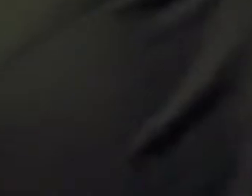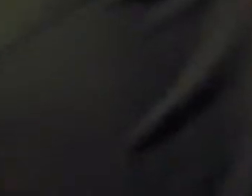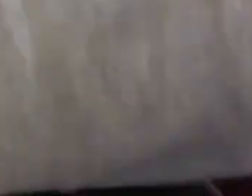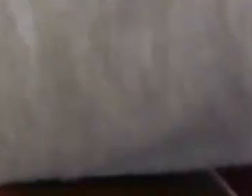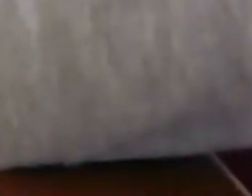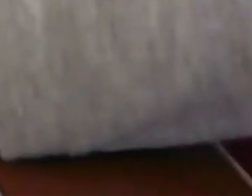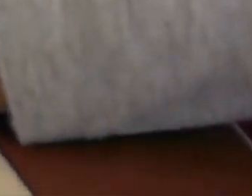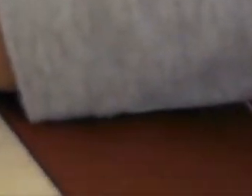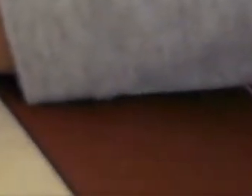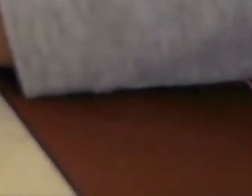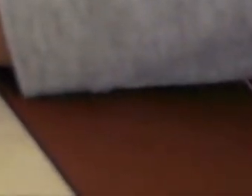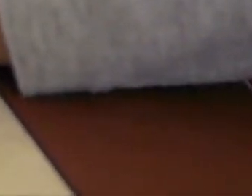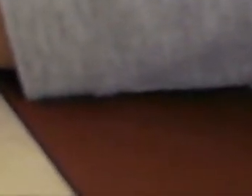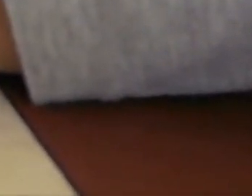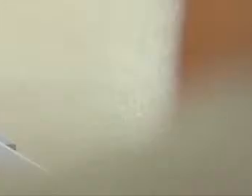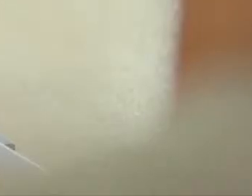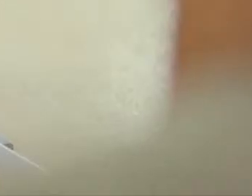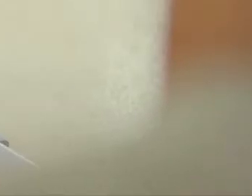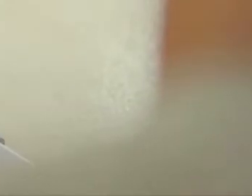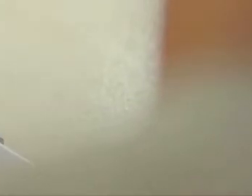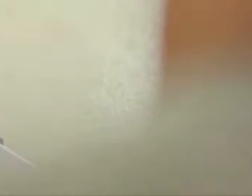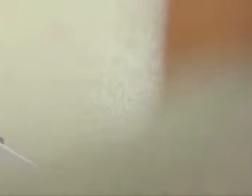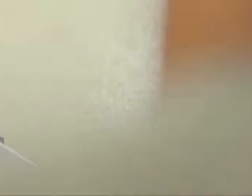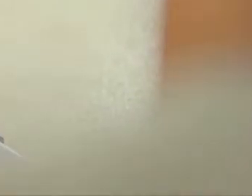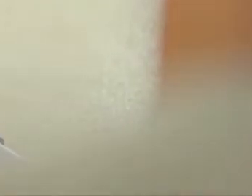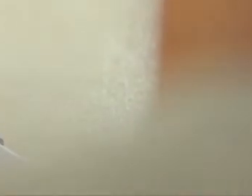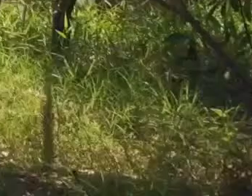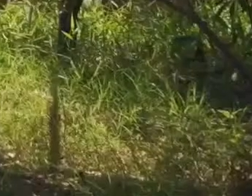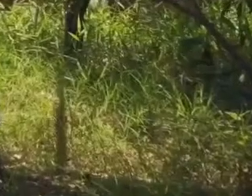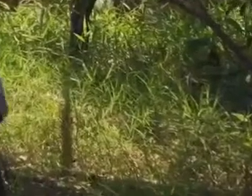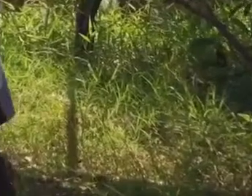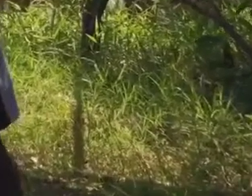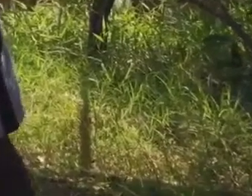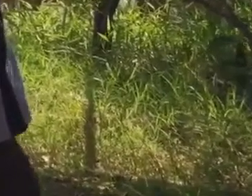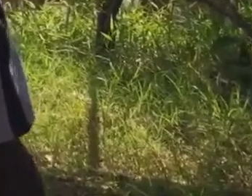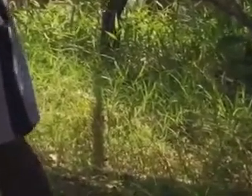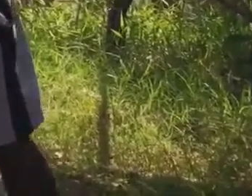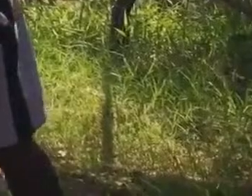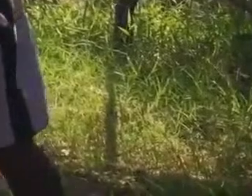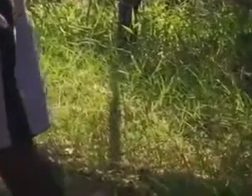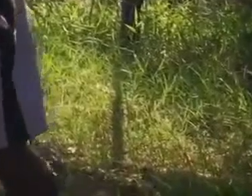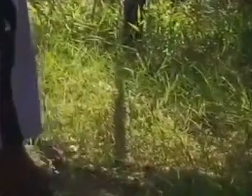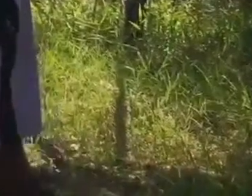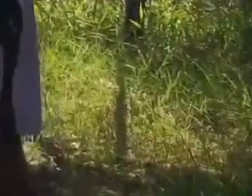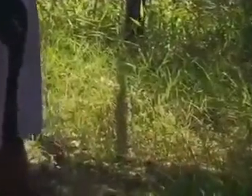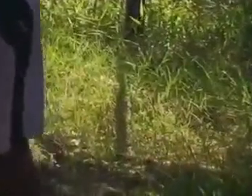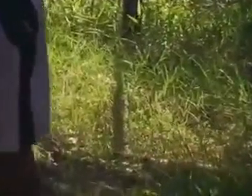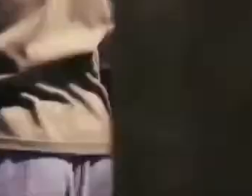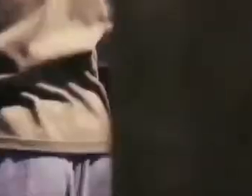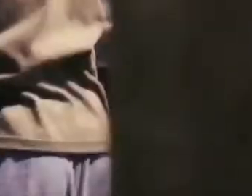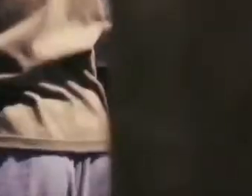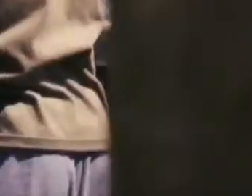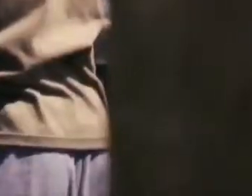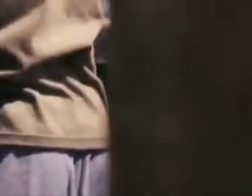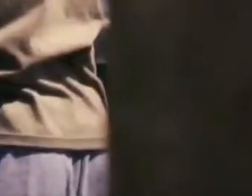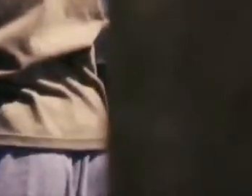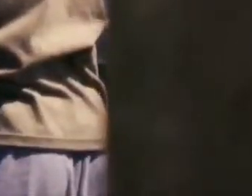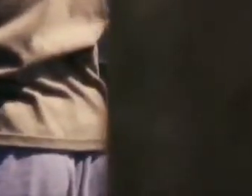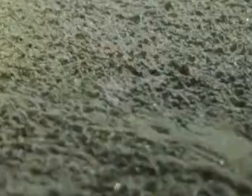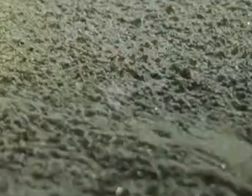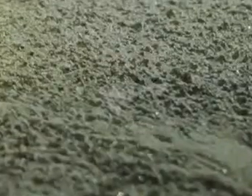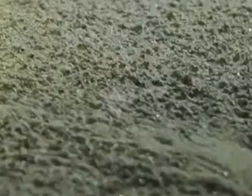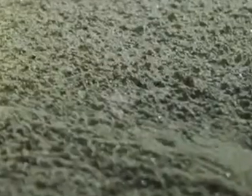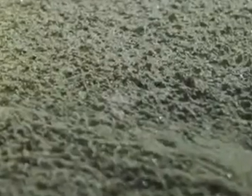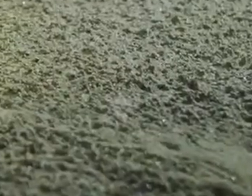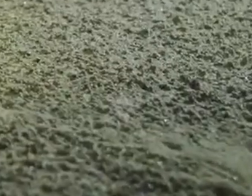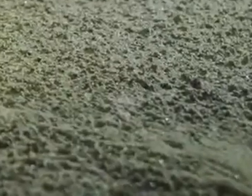tampoco. Es mucho más enriquecedor el diálogo que los saberes por sí solos. Porque una cosa no quita la otra, pero eso